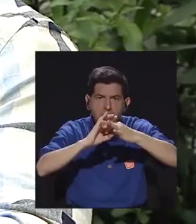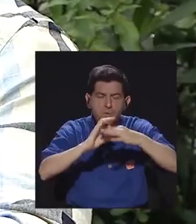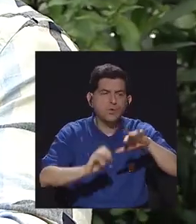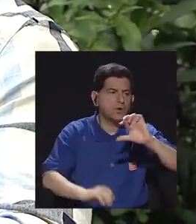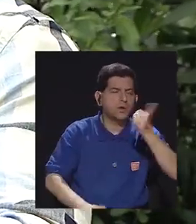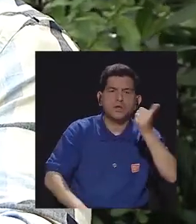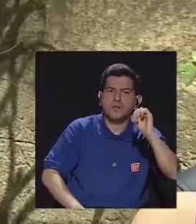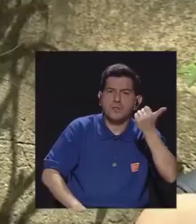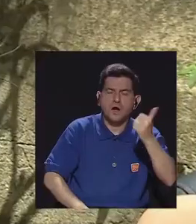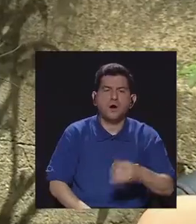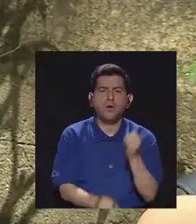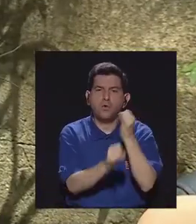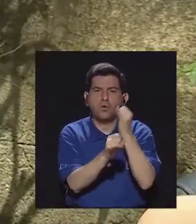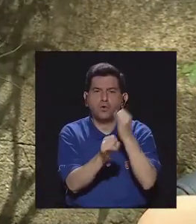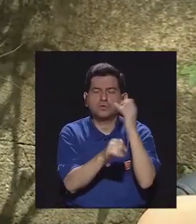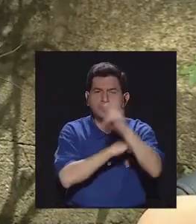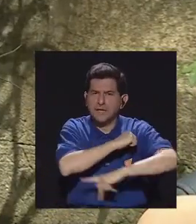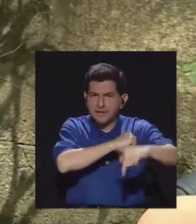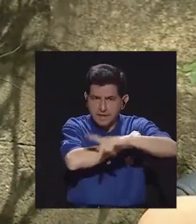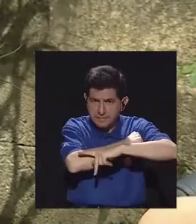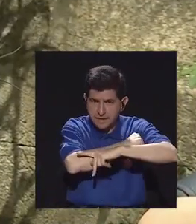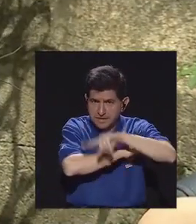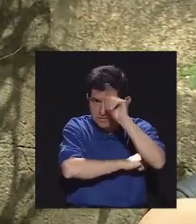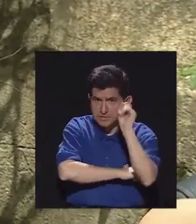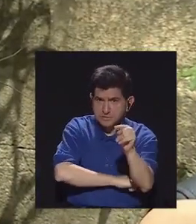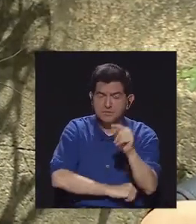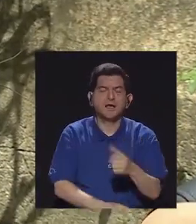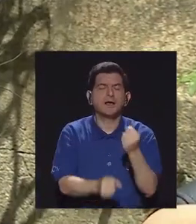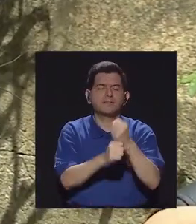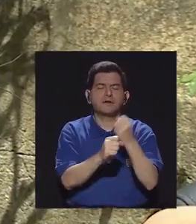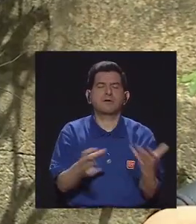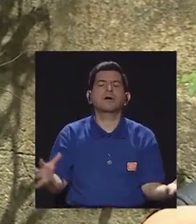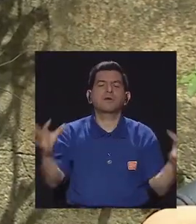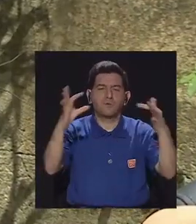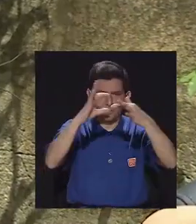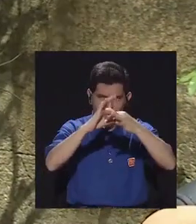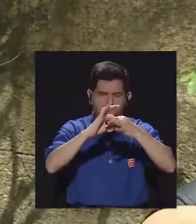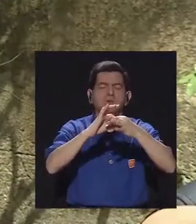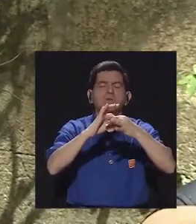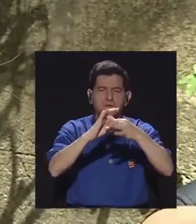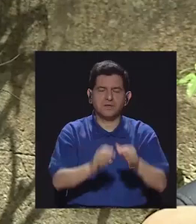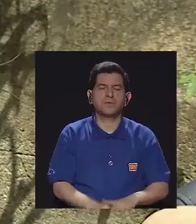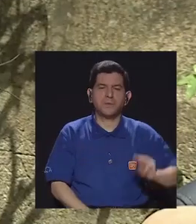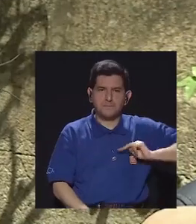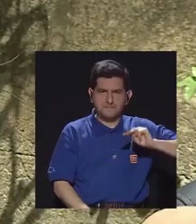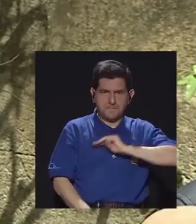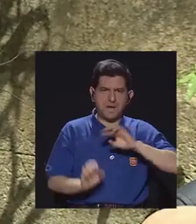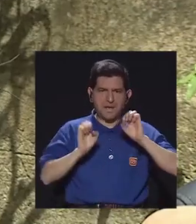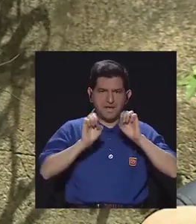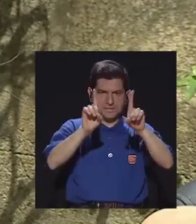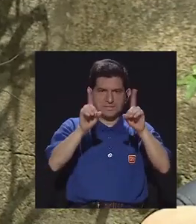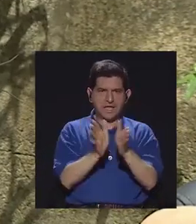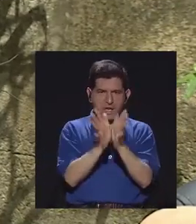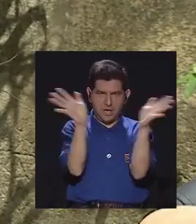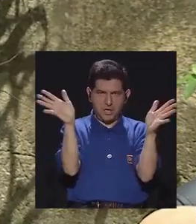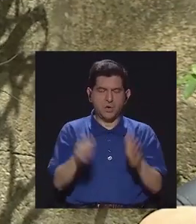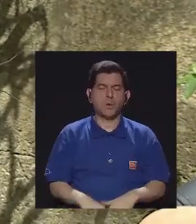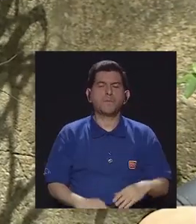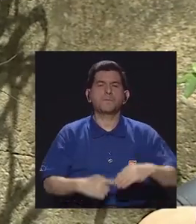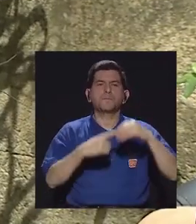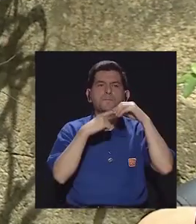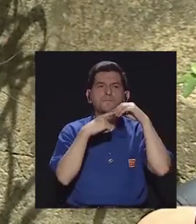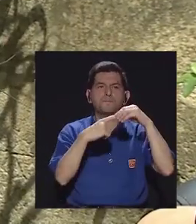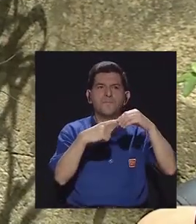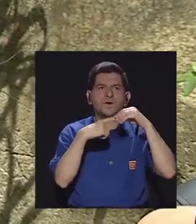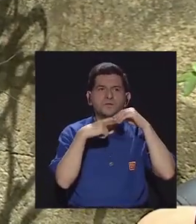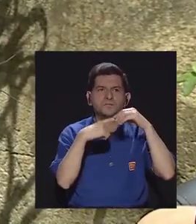algunas otras instituciones en el país? Uh-huh. Bueno, estamos trabajando de la mano con el MEP, ¿verdad? Esa es como la